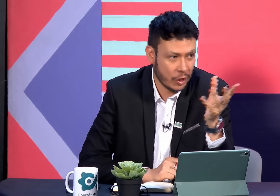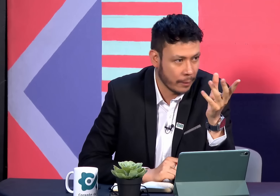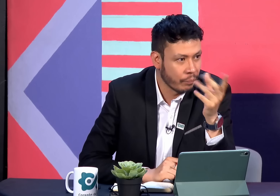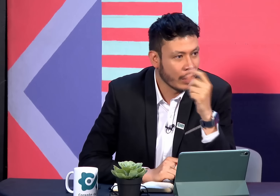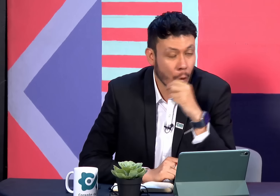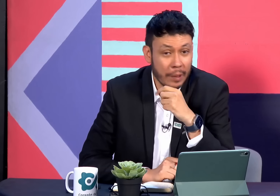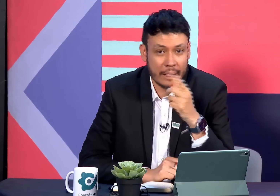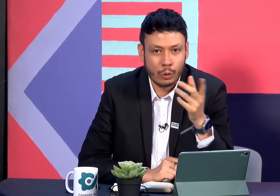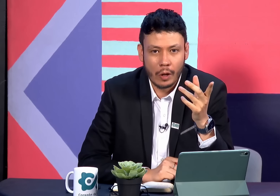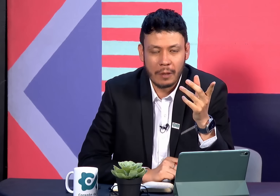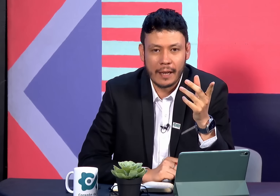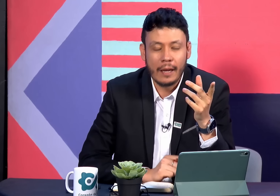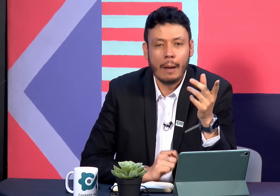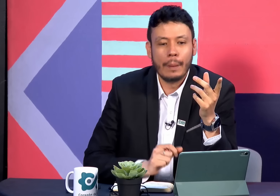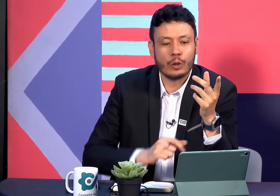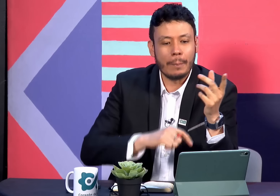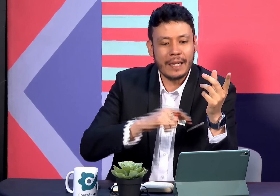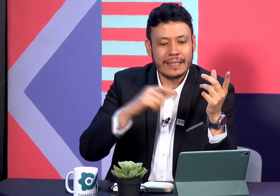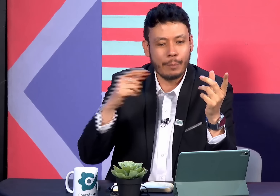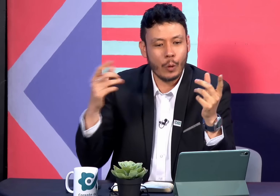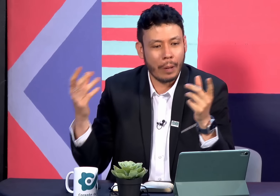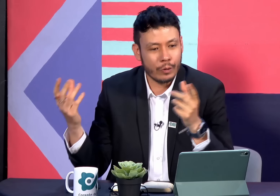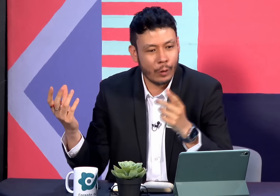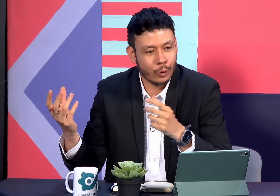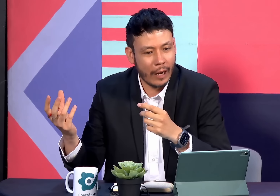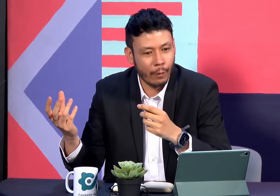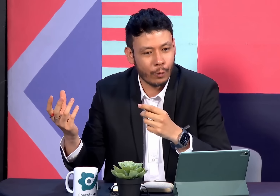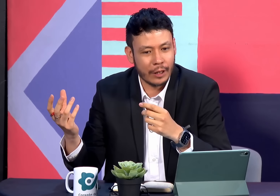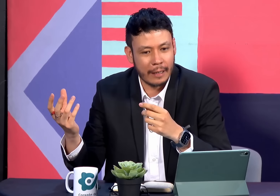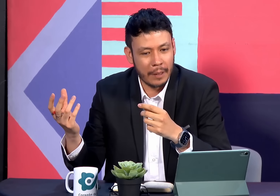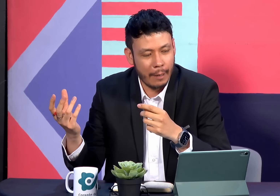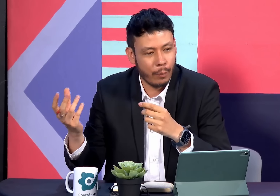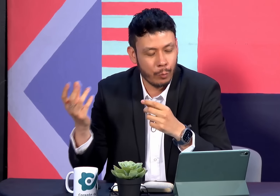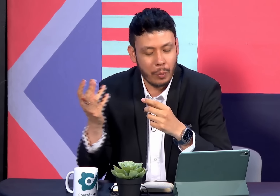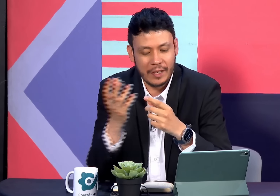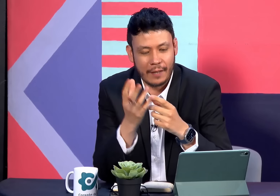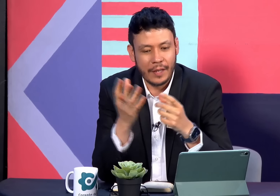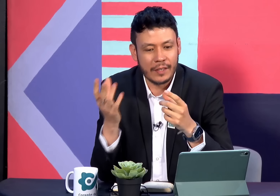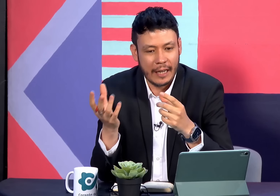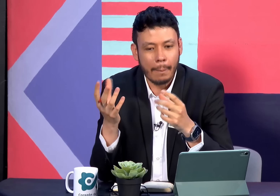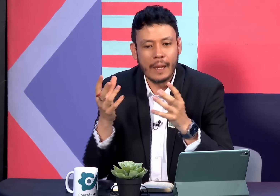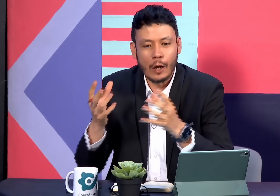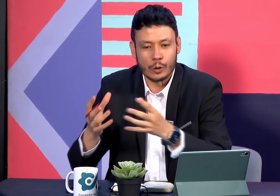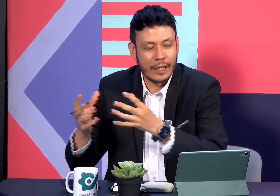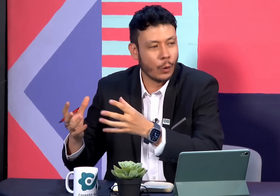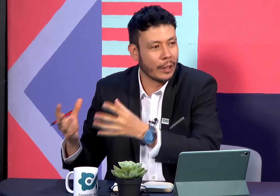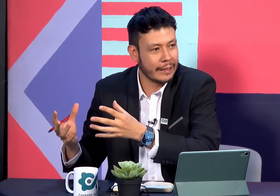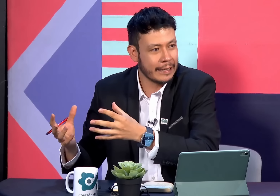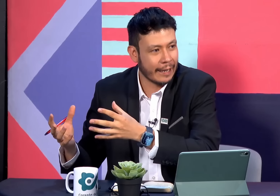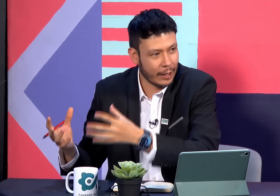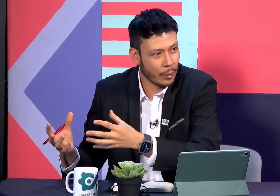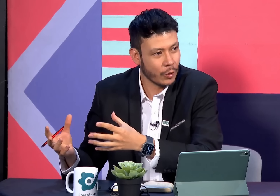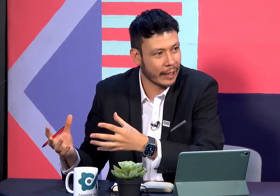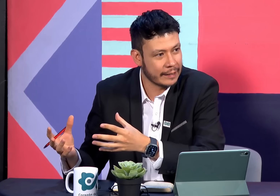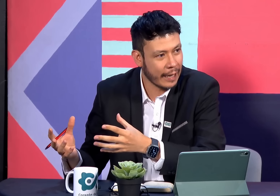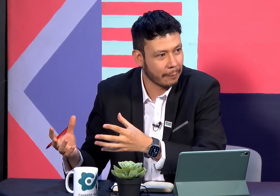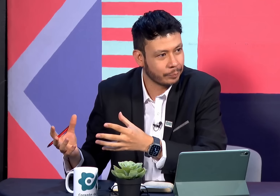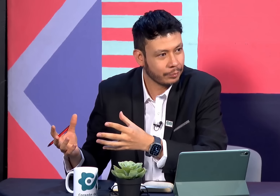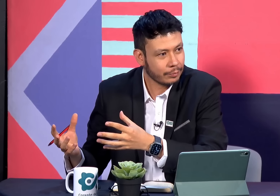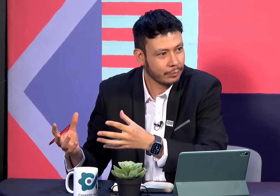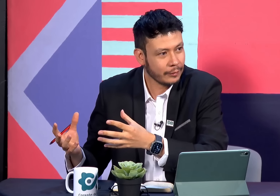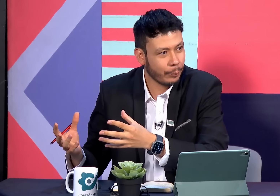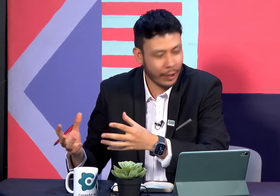tío Richie. No pierden su honorabilidad. Pero también están preocupados del otro lado los que también el propio presidente decía, los delincuentes de la delincuencia